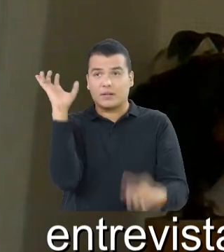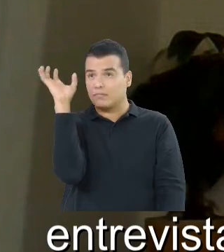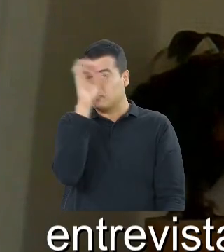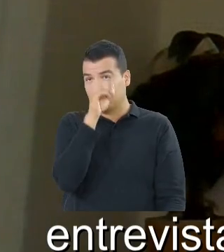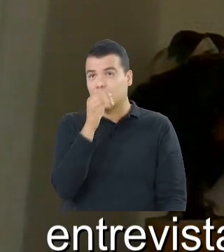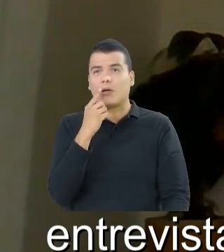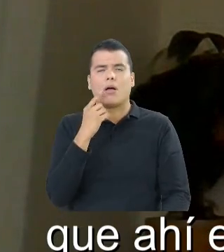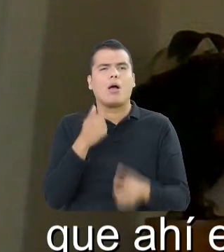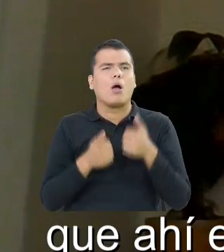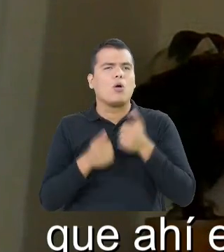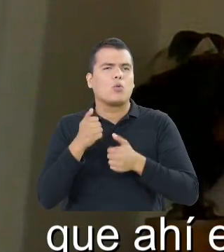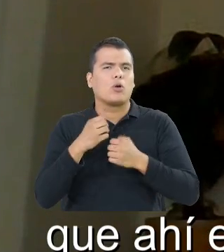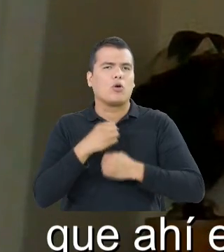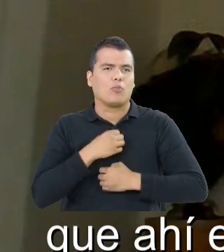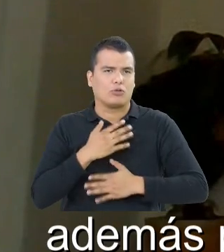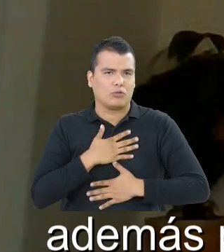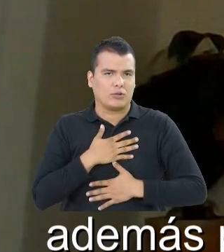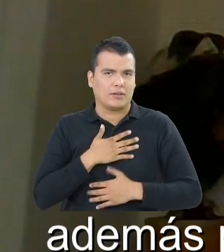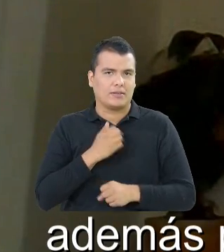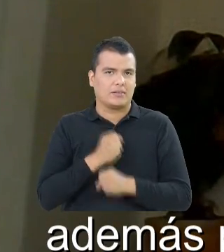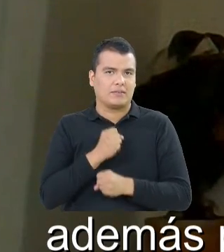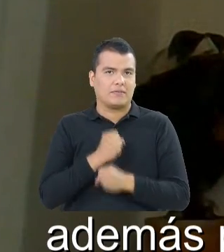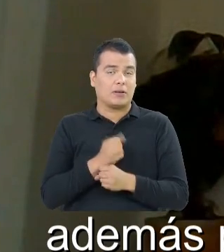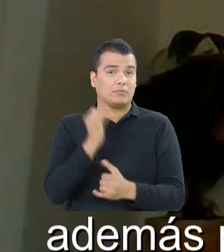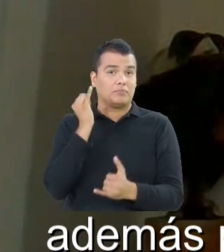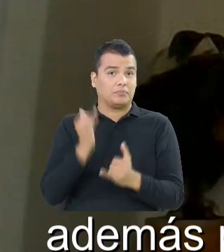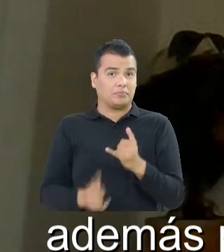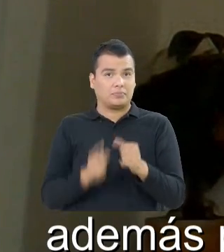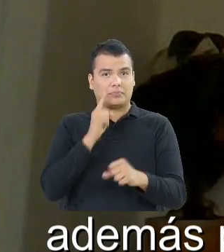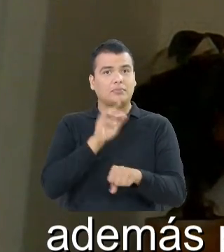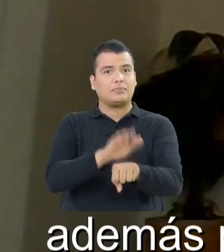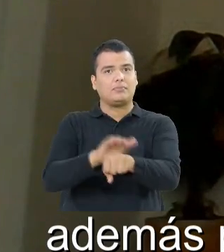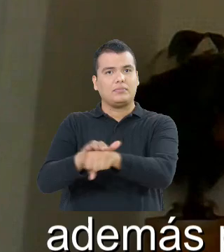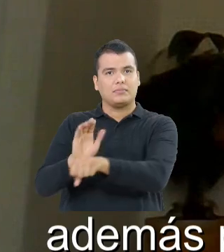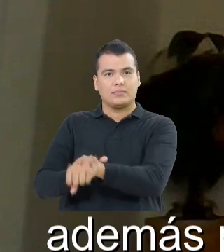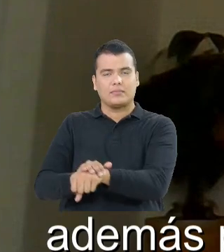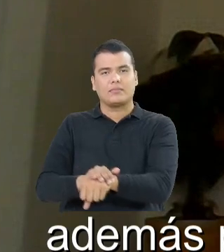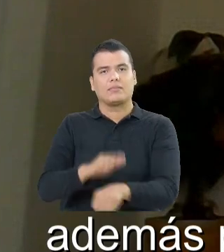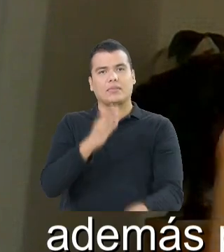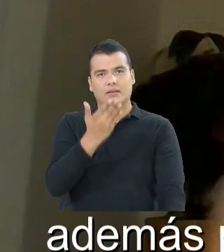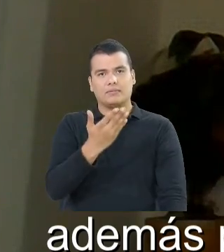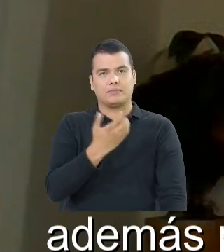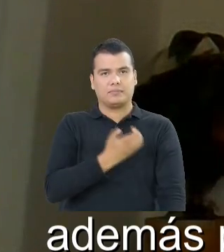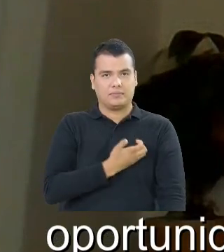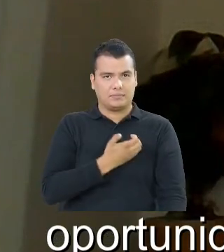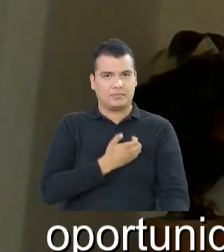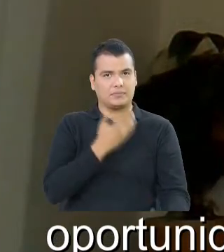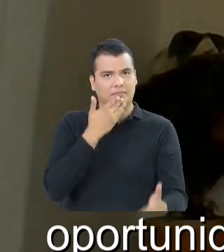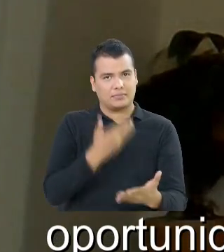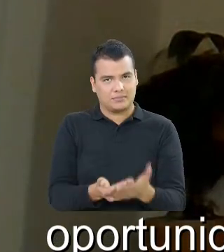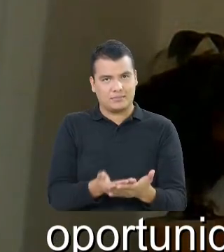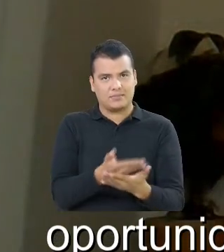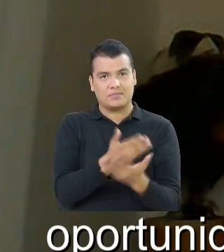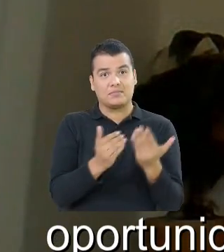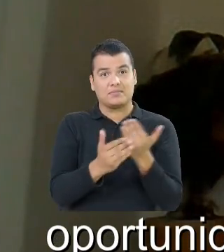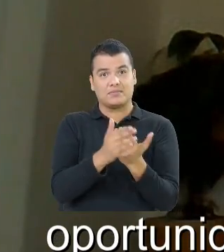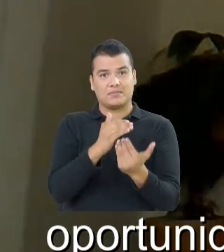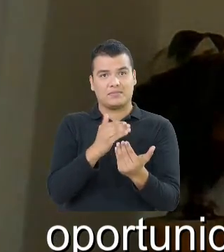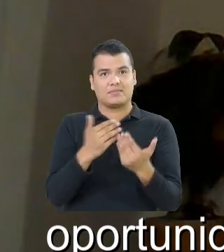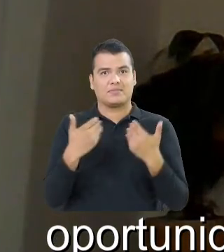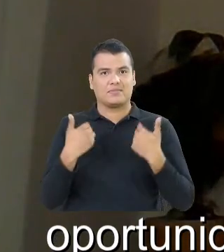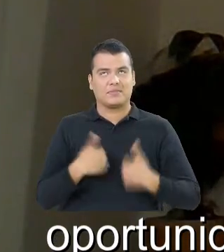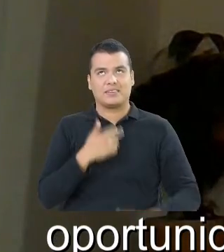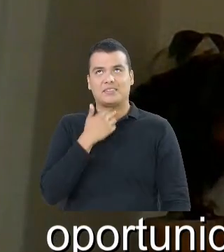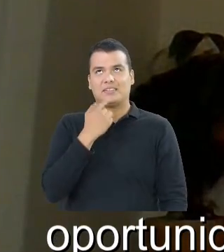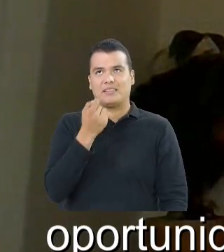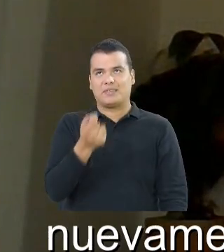oportunidad para su negocio. Listo, finalmente pues quiero nuevamente agradecer a la Alcaldía de Cali por esta invitación, ya me estoy quedando